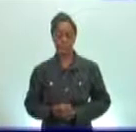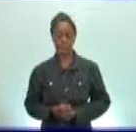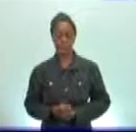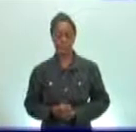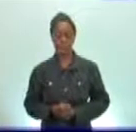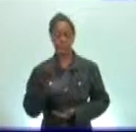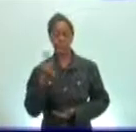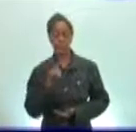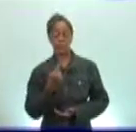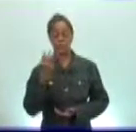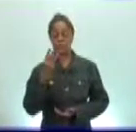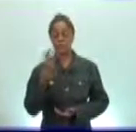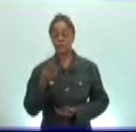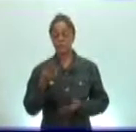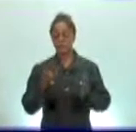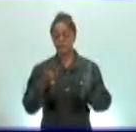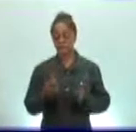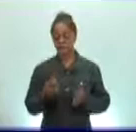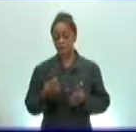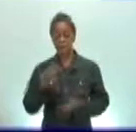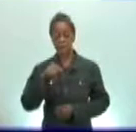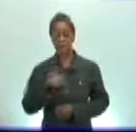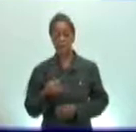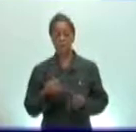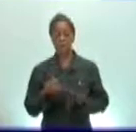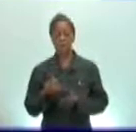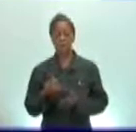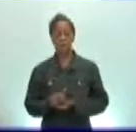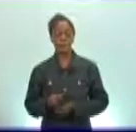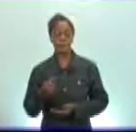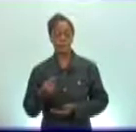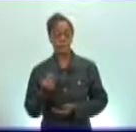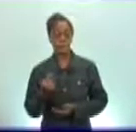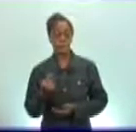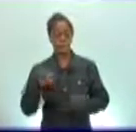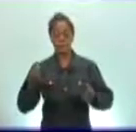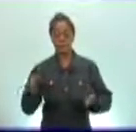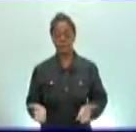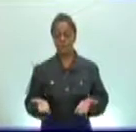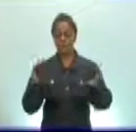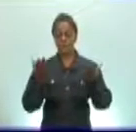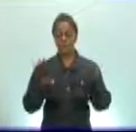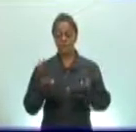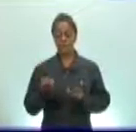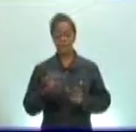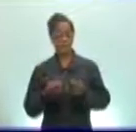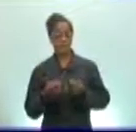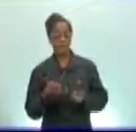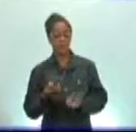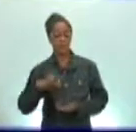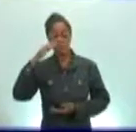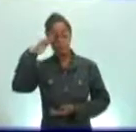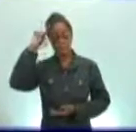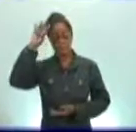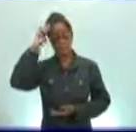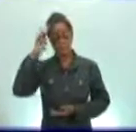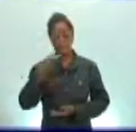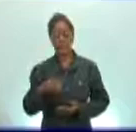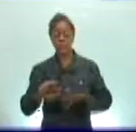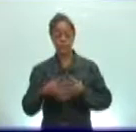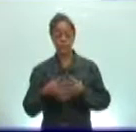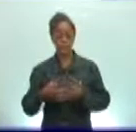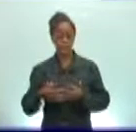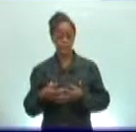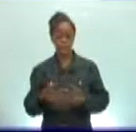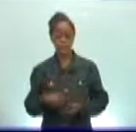Una tercera característica de esta etapa es que aumenta la dependencia de Cuba a los Estados